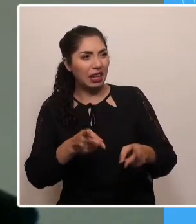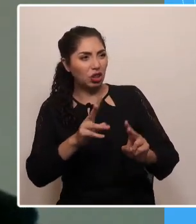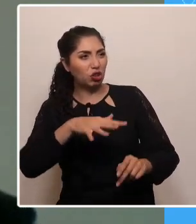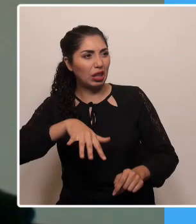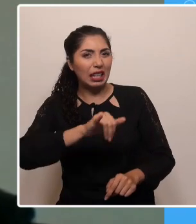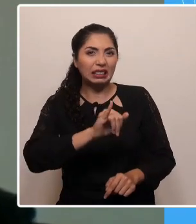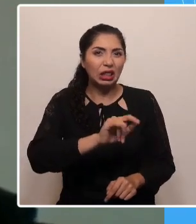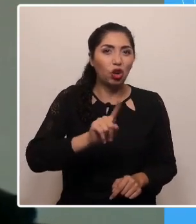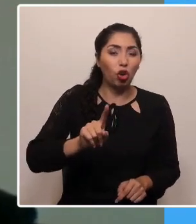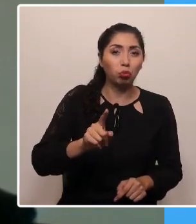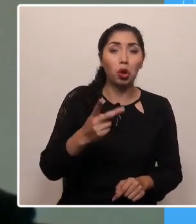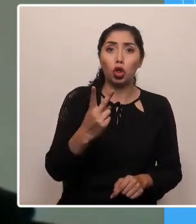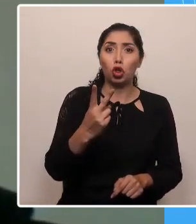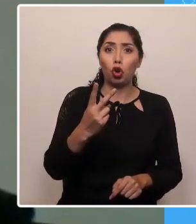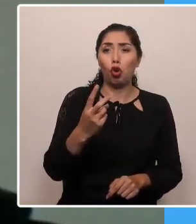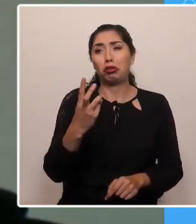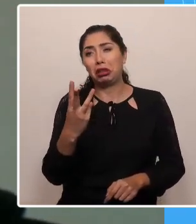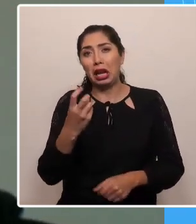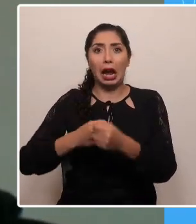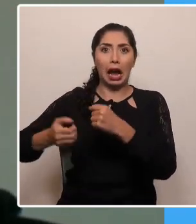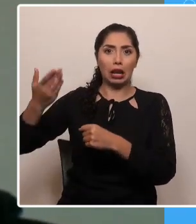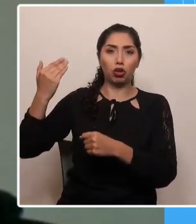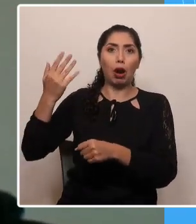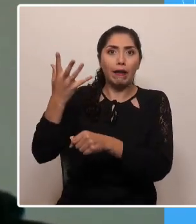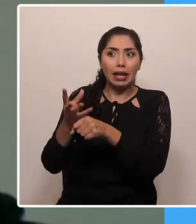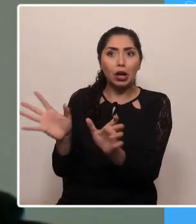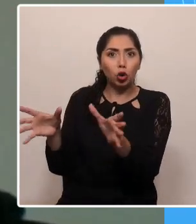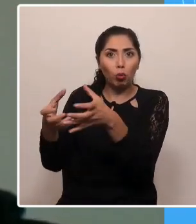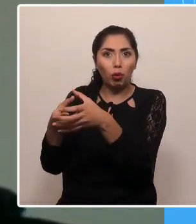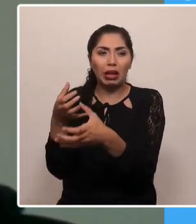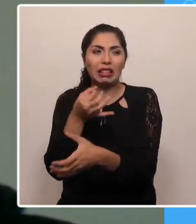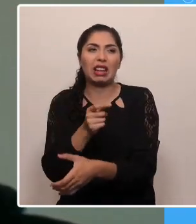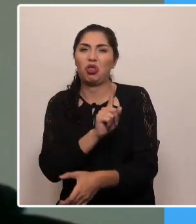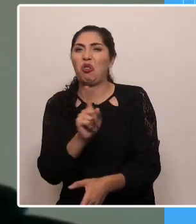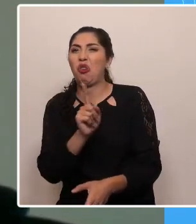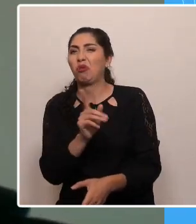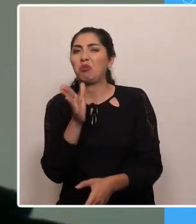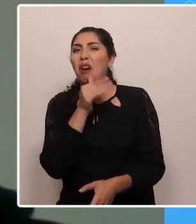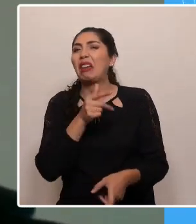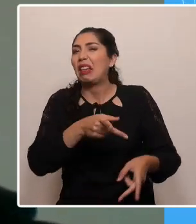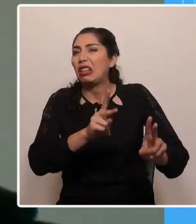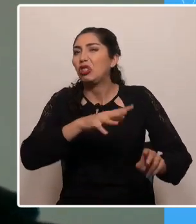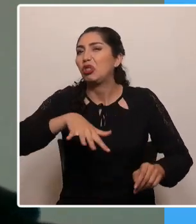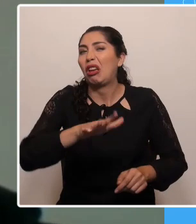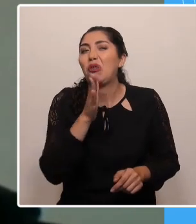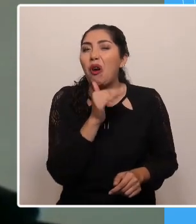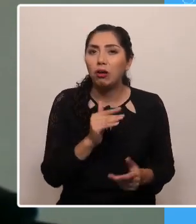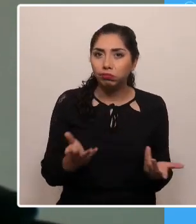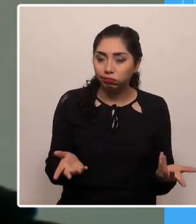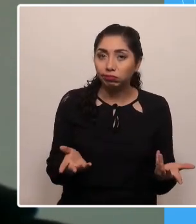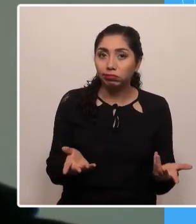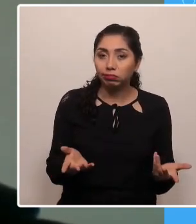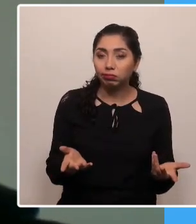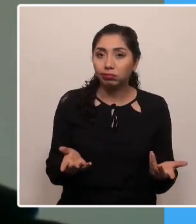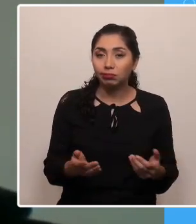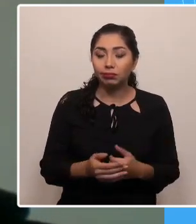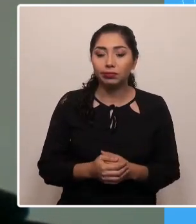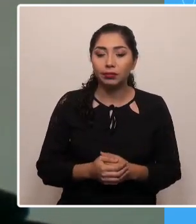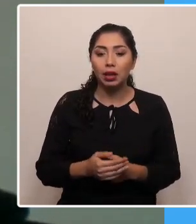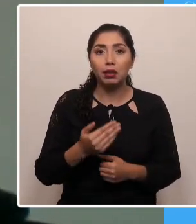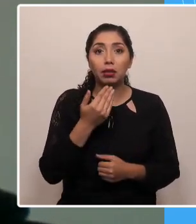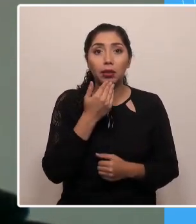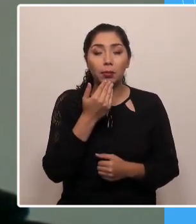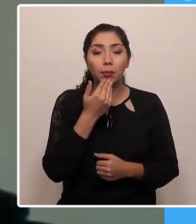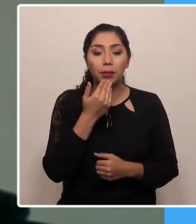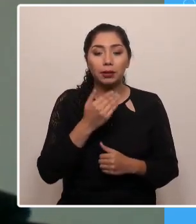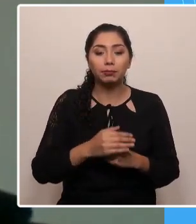había sectores que negaban la existencia de estos derechos. Tampoco se discute mucho si deben